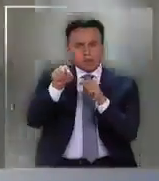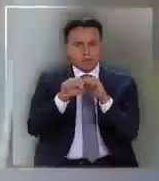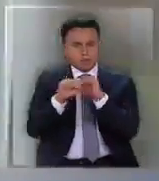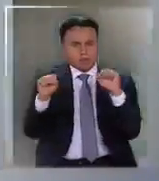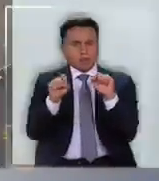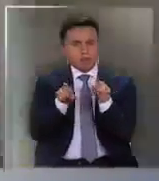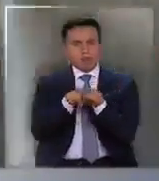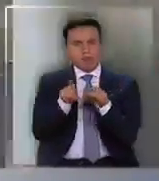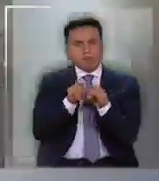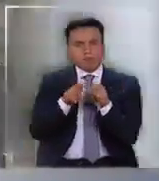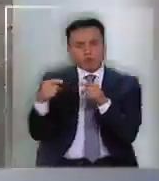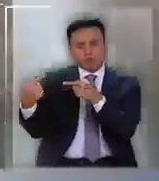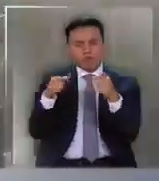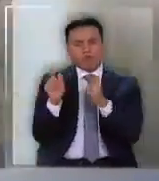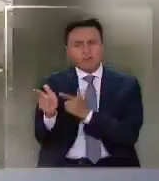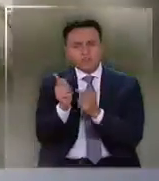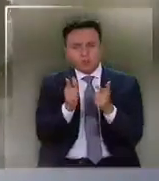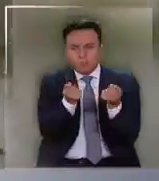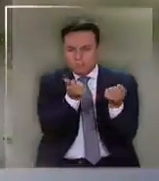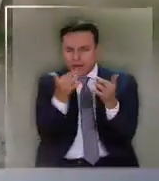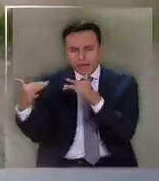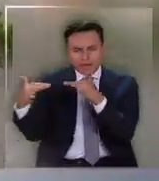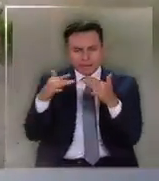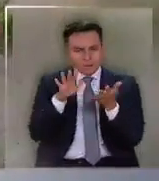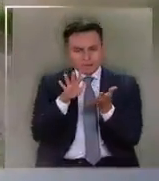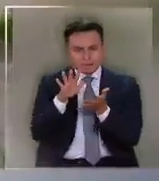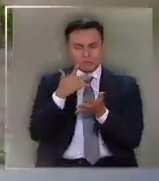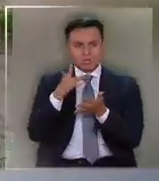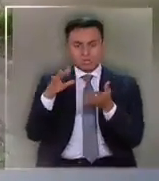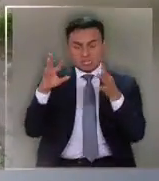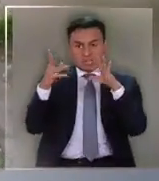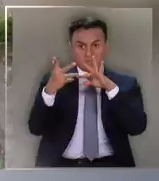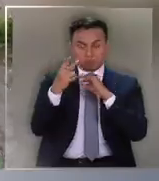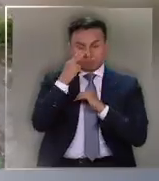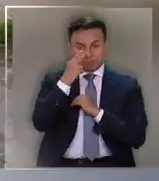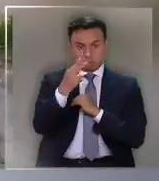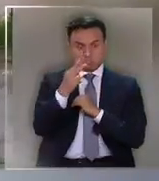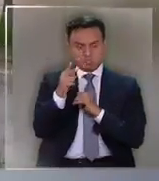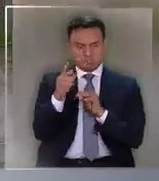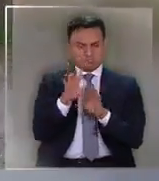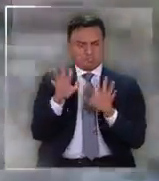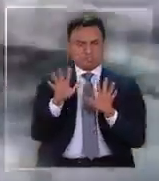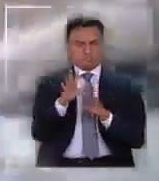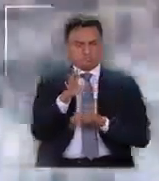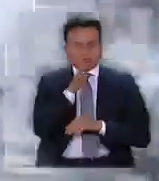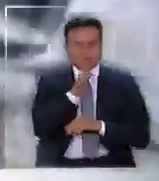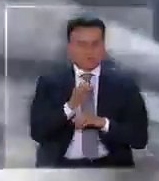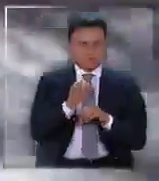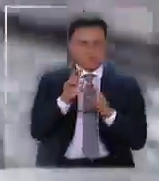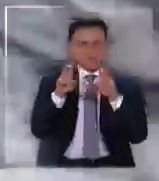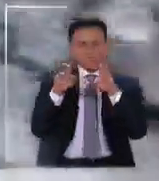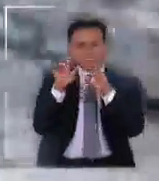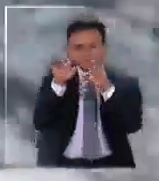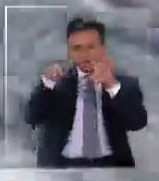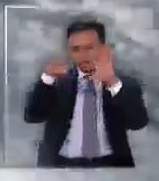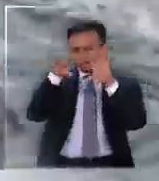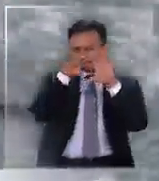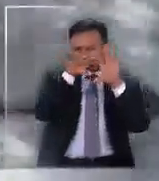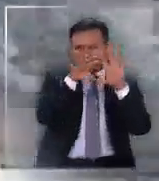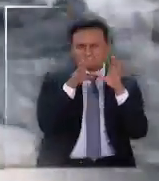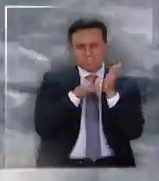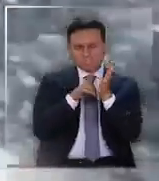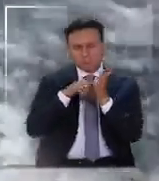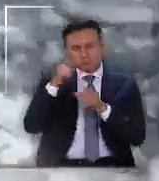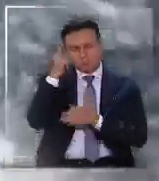esté desarrollando algún conflicto bélico, ¿ya? Porque el daño es brutal. Es una imagen gráfica que debemos tener